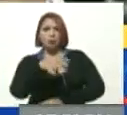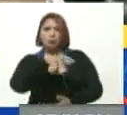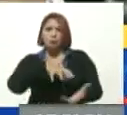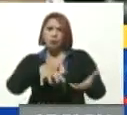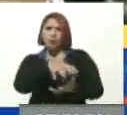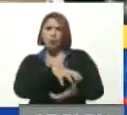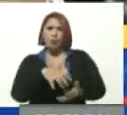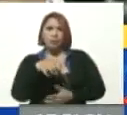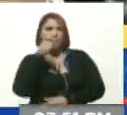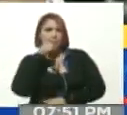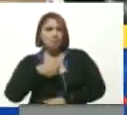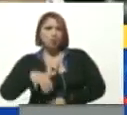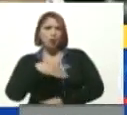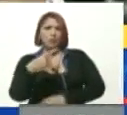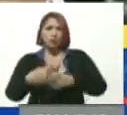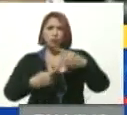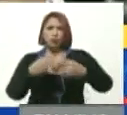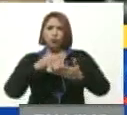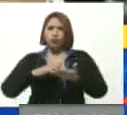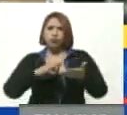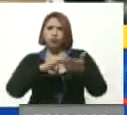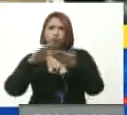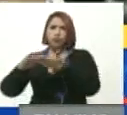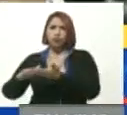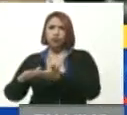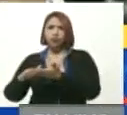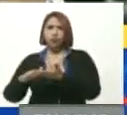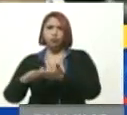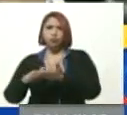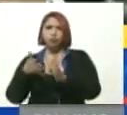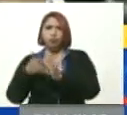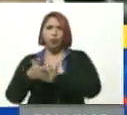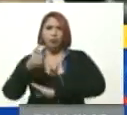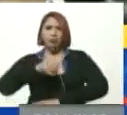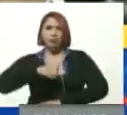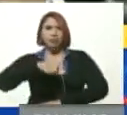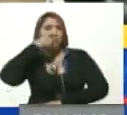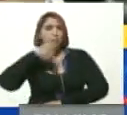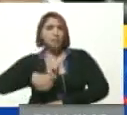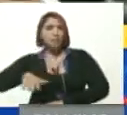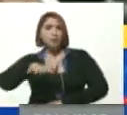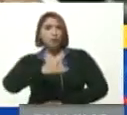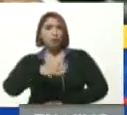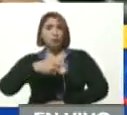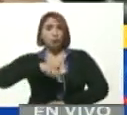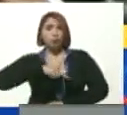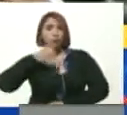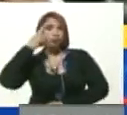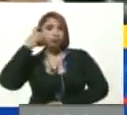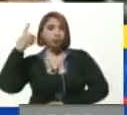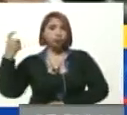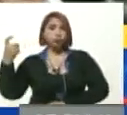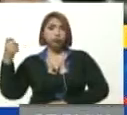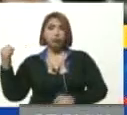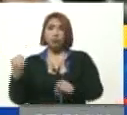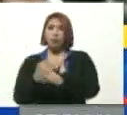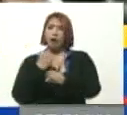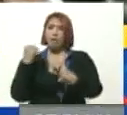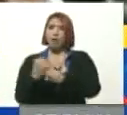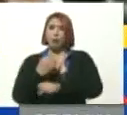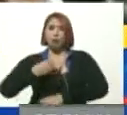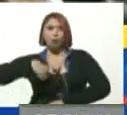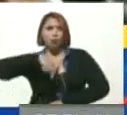con el diario solucionar de las necesidades de la gente. En eso estamos soñando, trabajando. Y